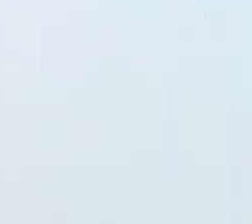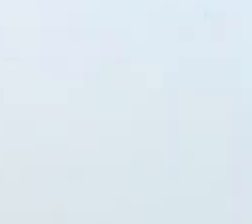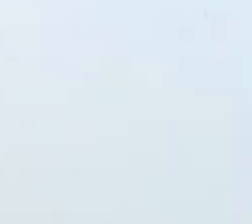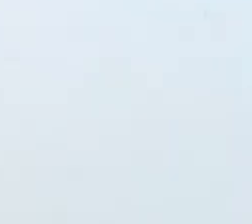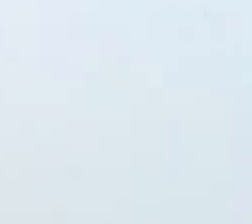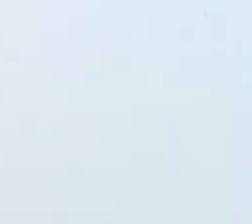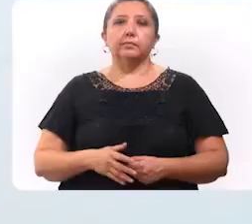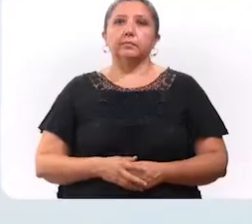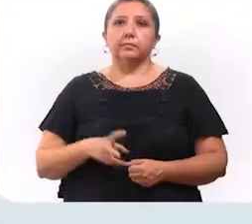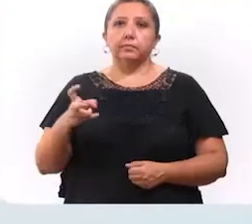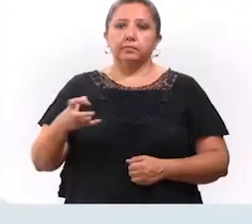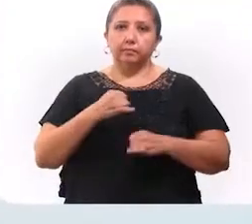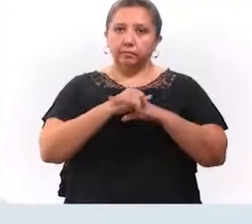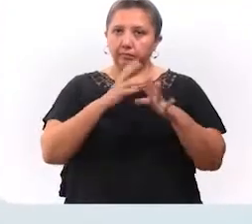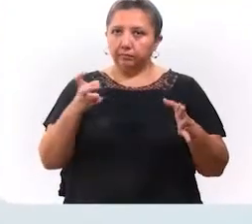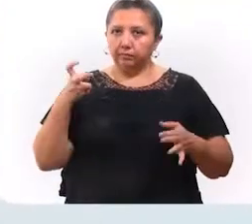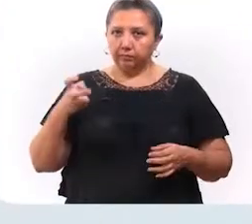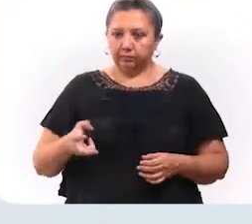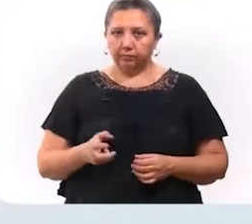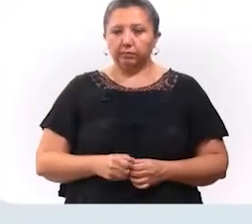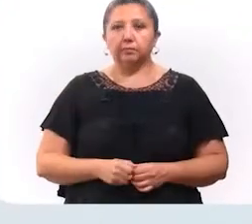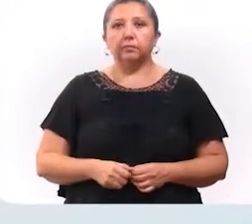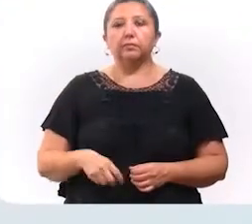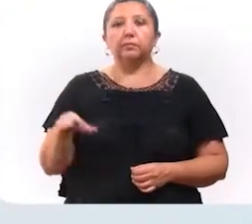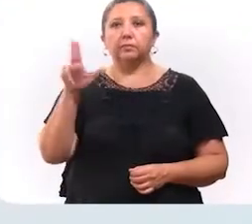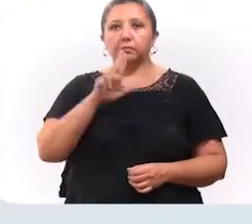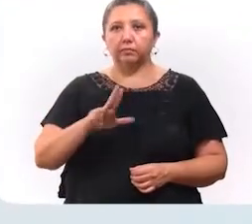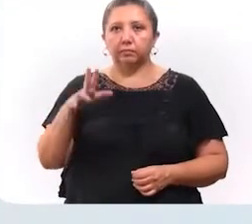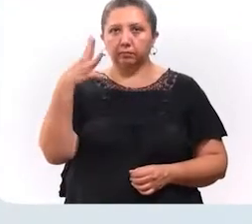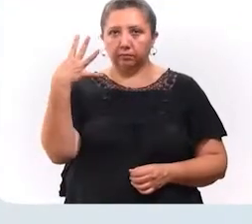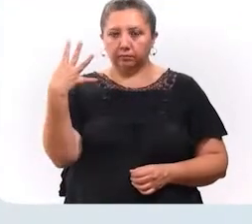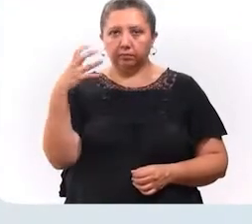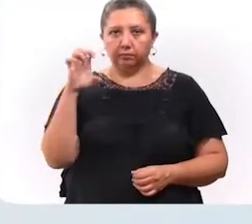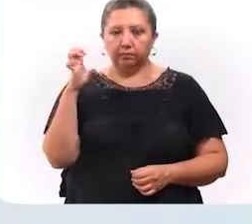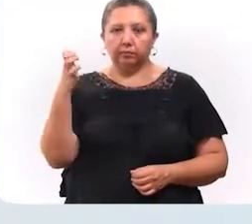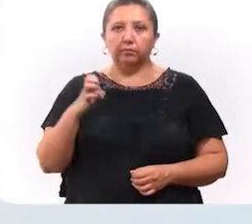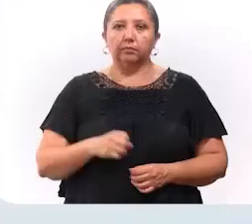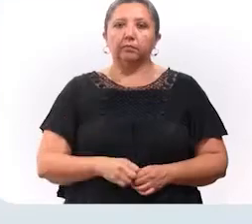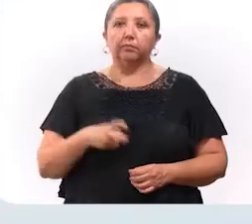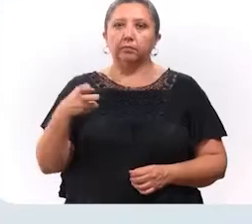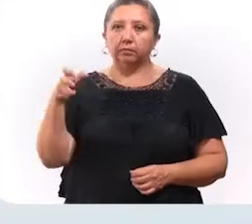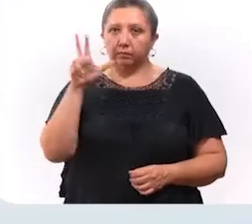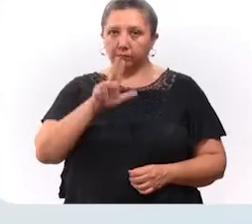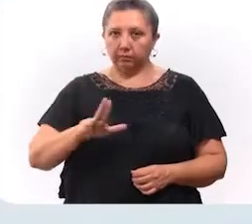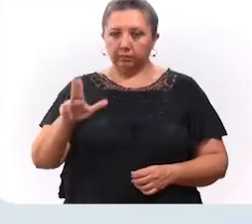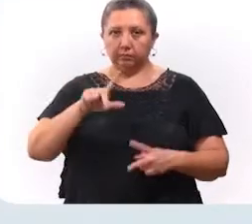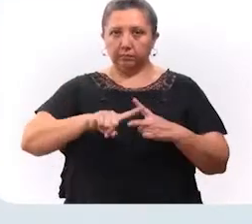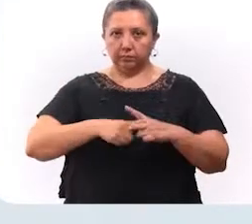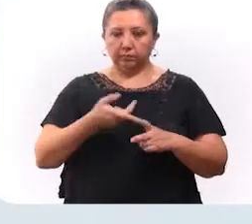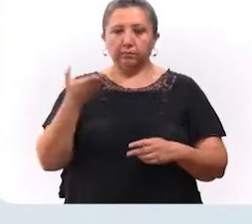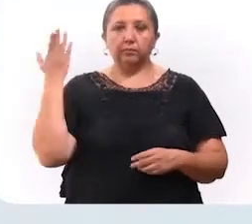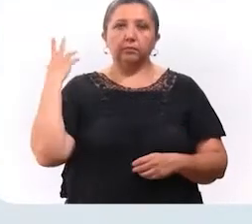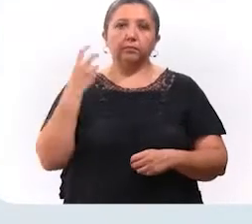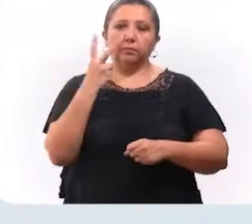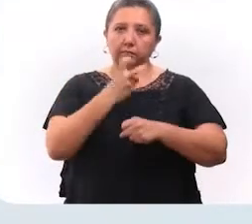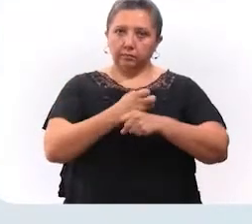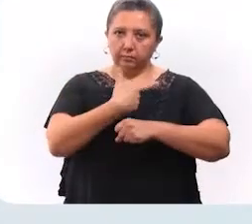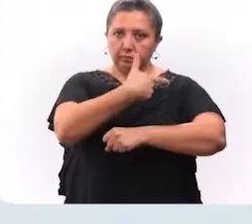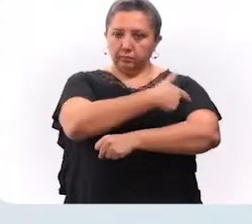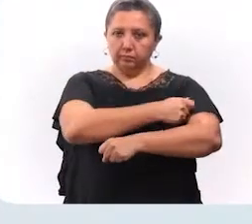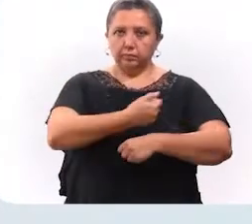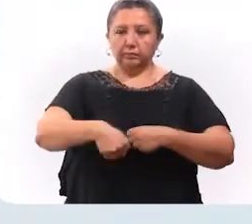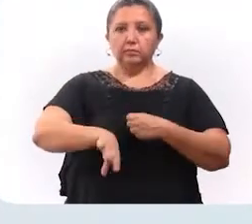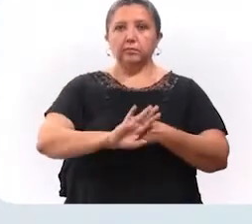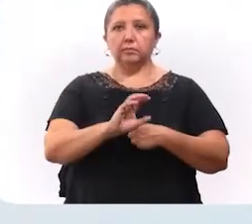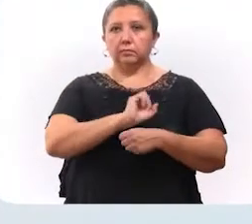Gracias, doctora. Este es el parte médico de este martes 4 de enero. Este martes inició la aplicación de la segunda dosis